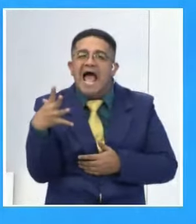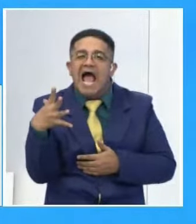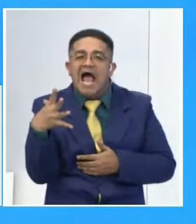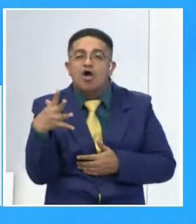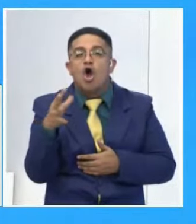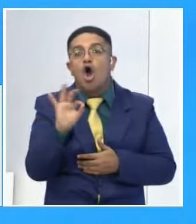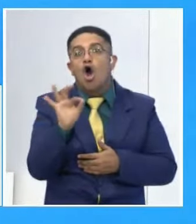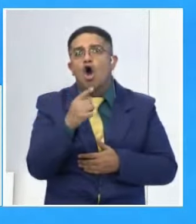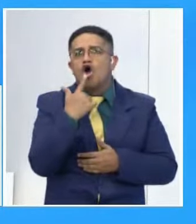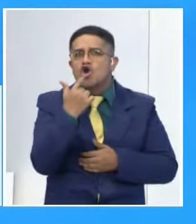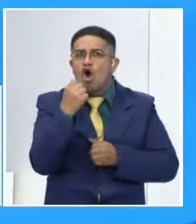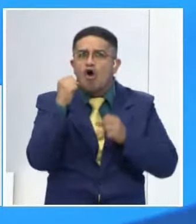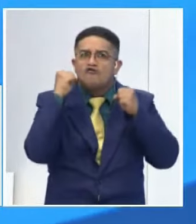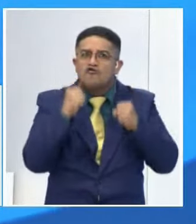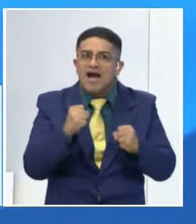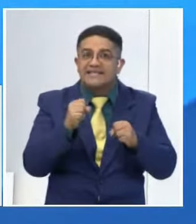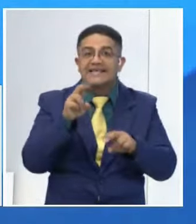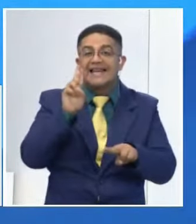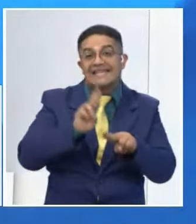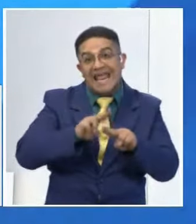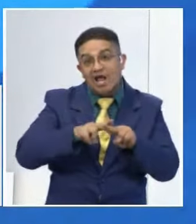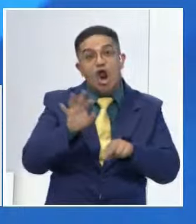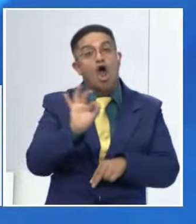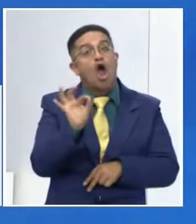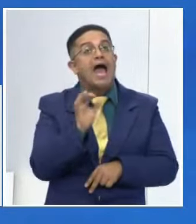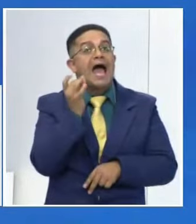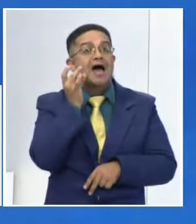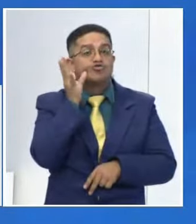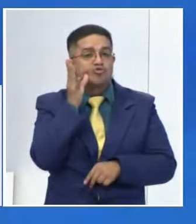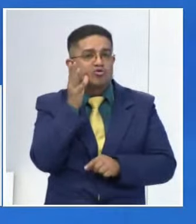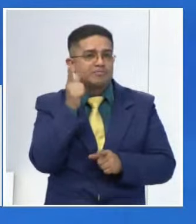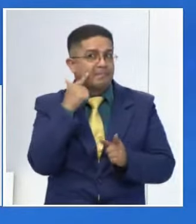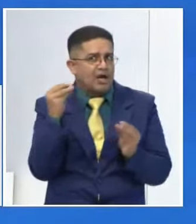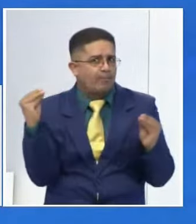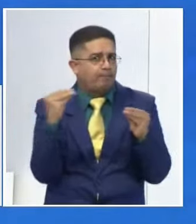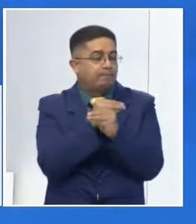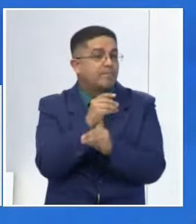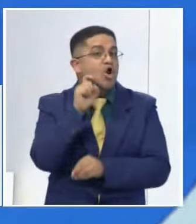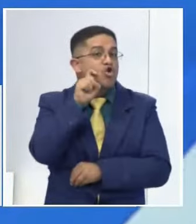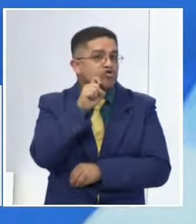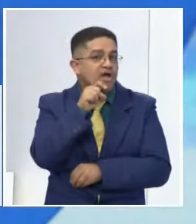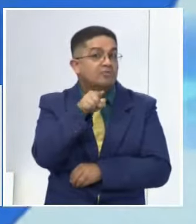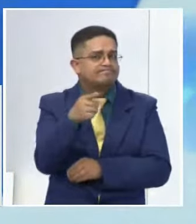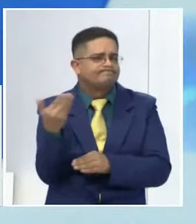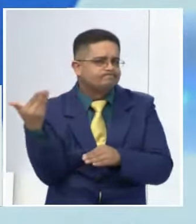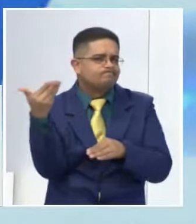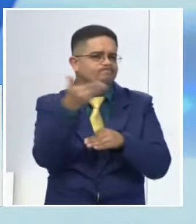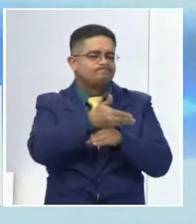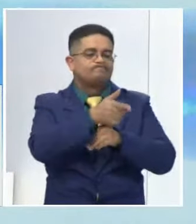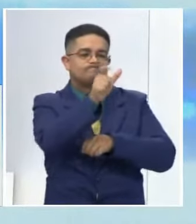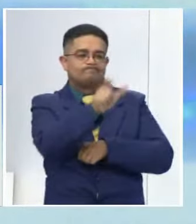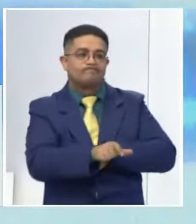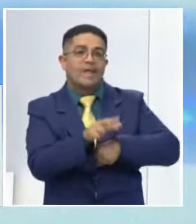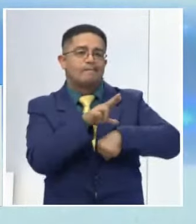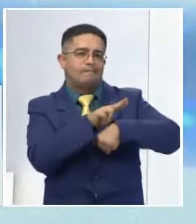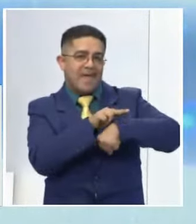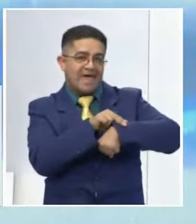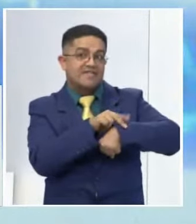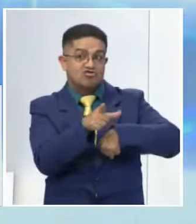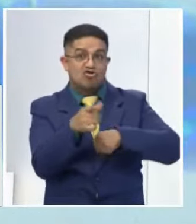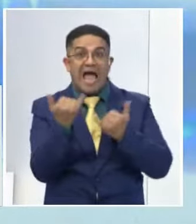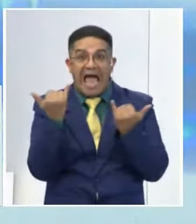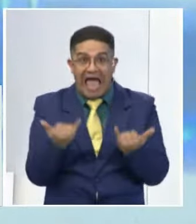color rojo, de color negro, azul, etcétera, pero que no sea rosado, deja acudir al especialista. Porque hay desórdenes que se conocen